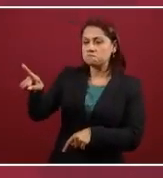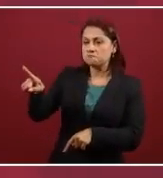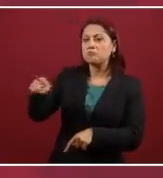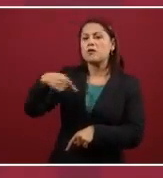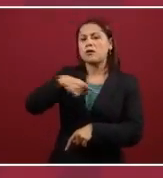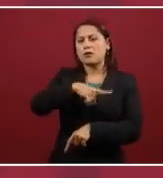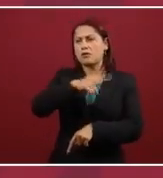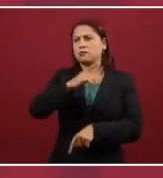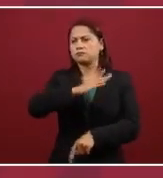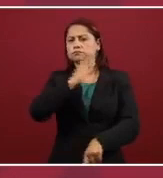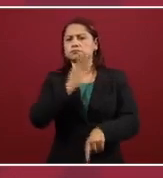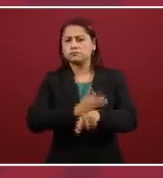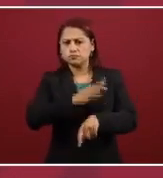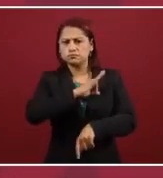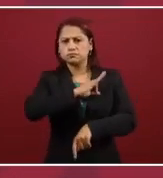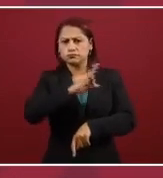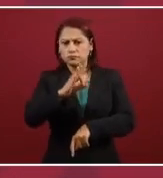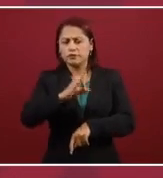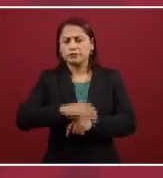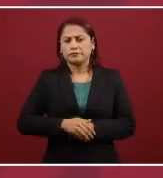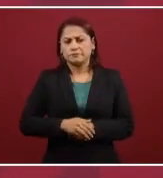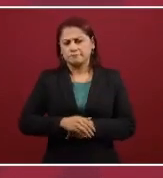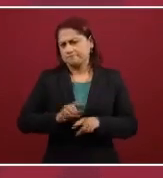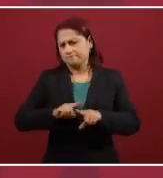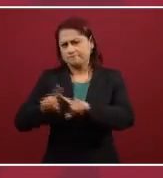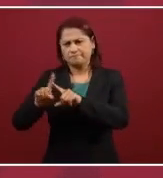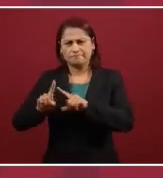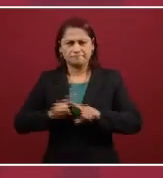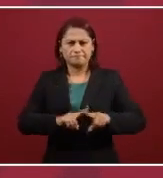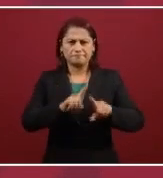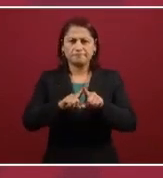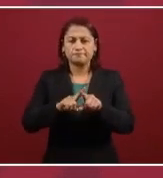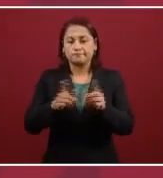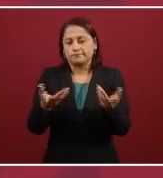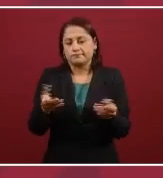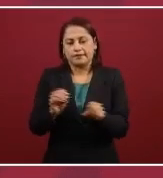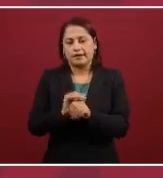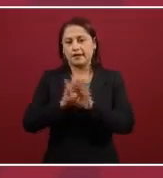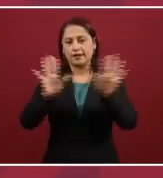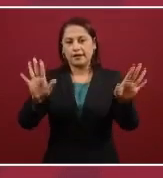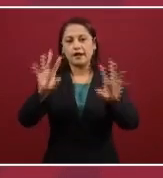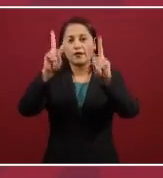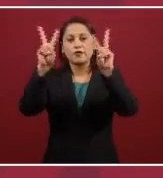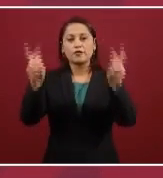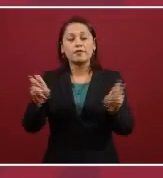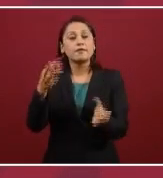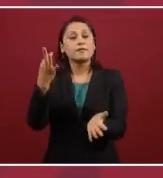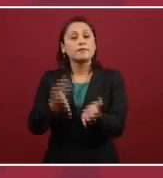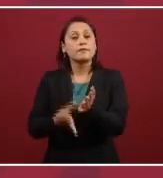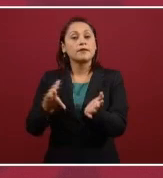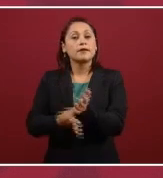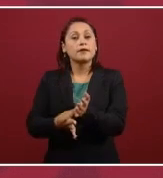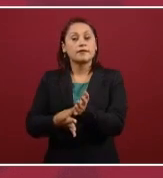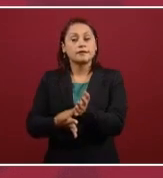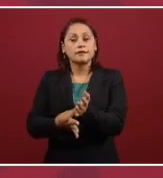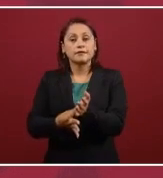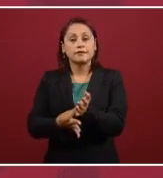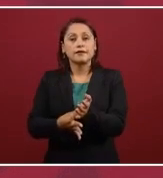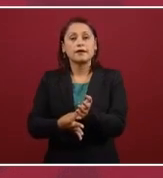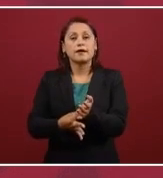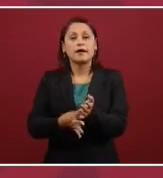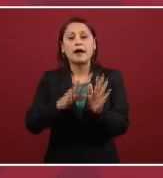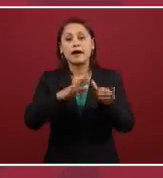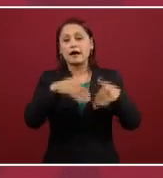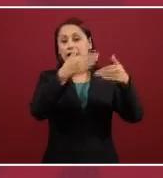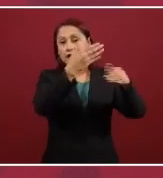recurrir, etcétera, etcétera. Entonces, es evidente que en el caso del acero, pues algunos competidores en Estados